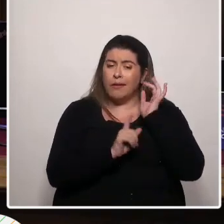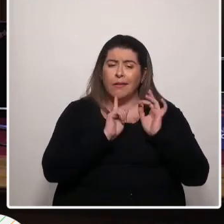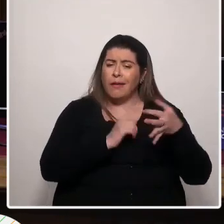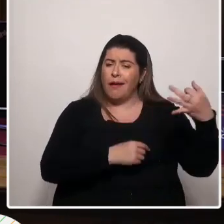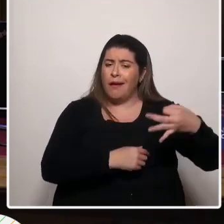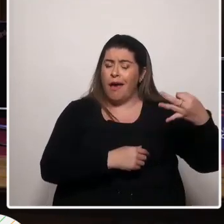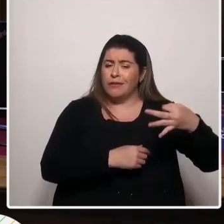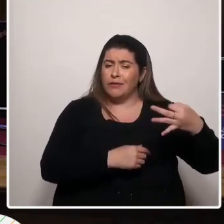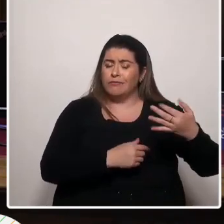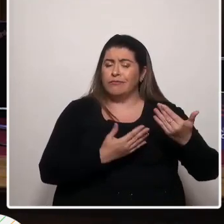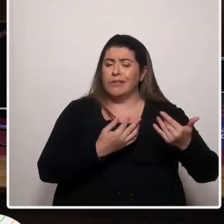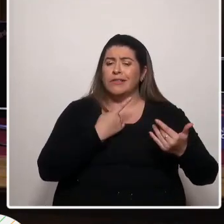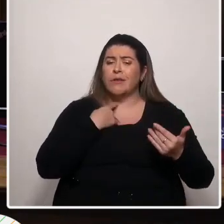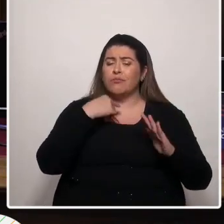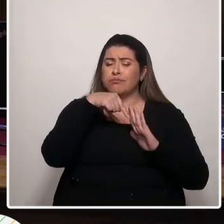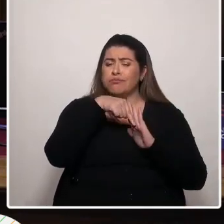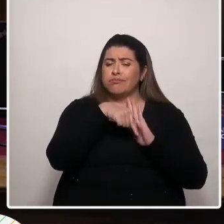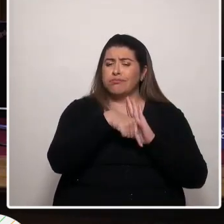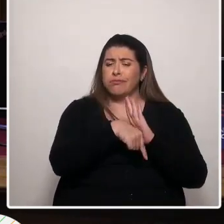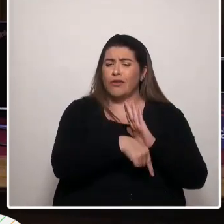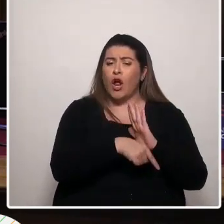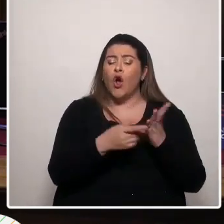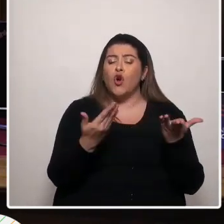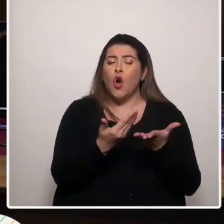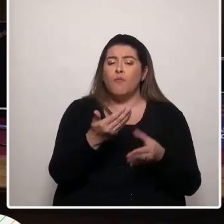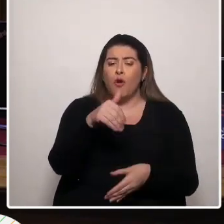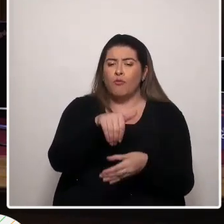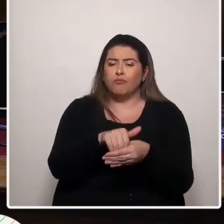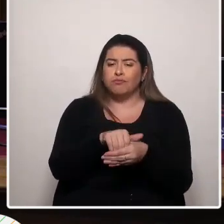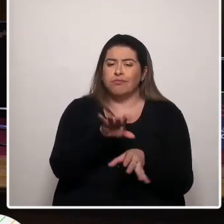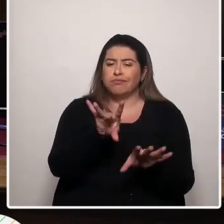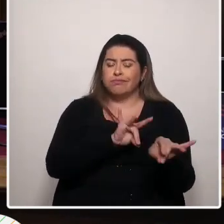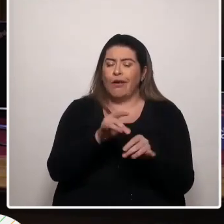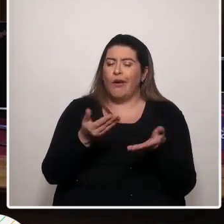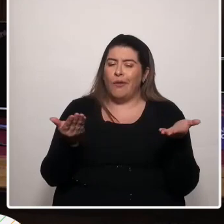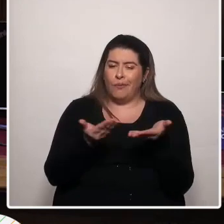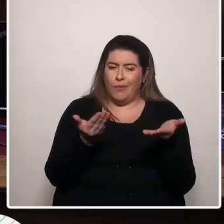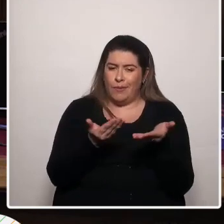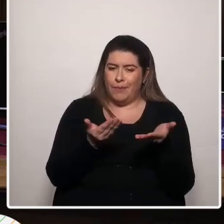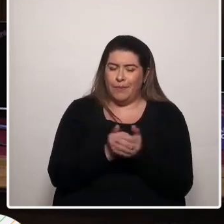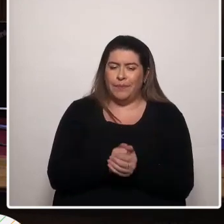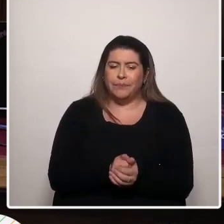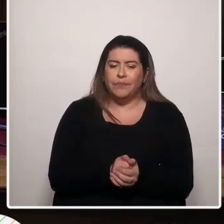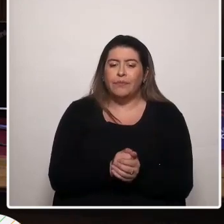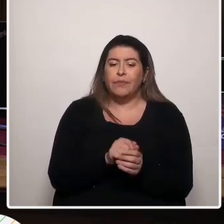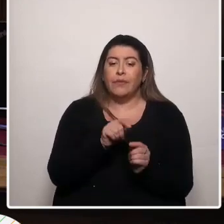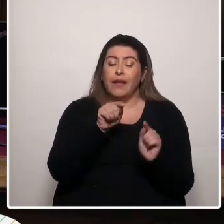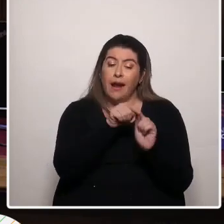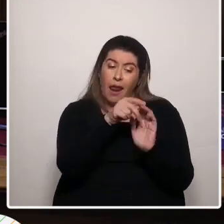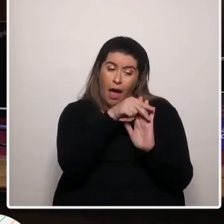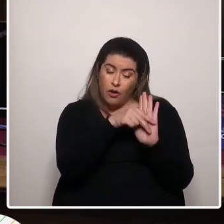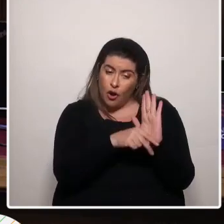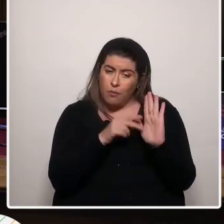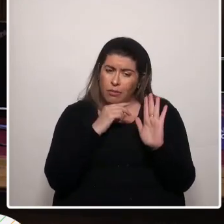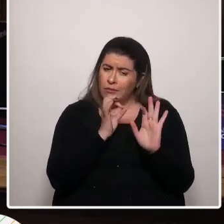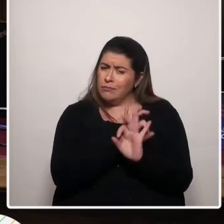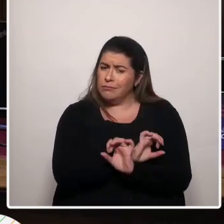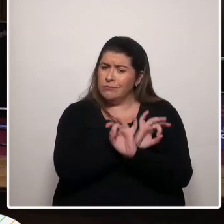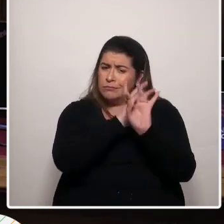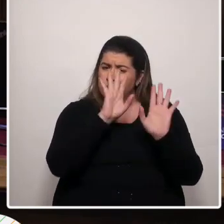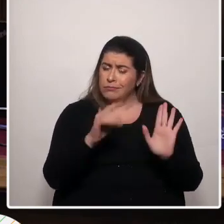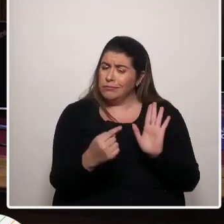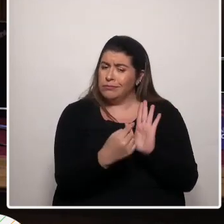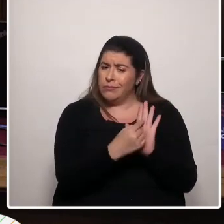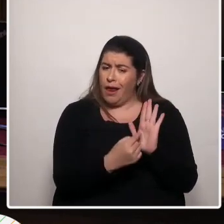interesa profundizar en el sistema de elección. Y sobre el punto, quiero poner sobre la mesa que la norma es bastante clara en señalar que